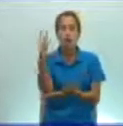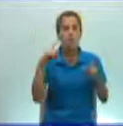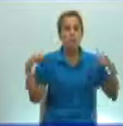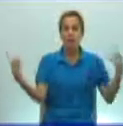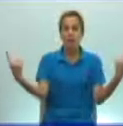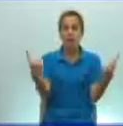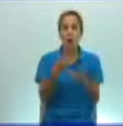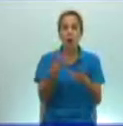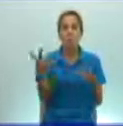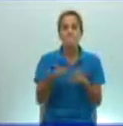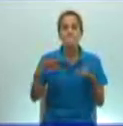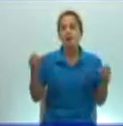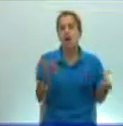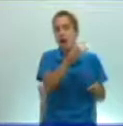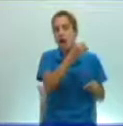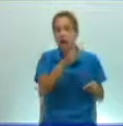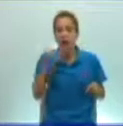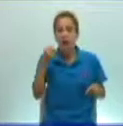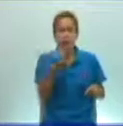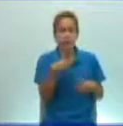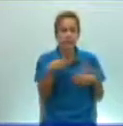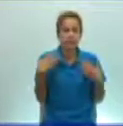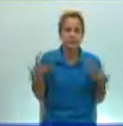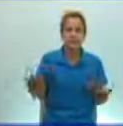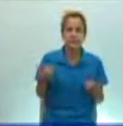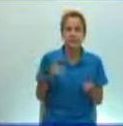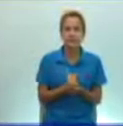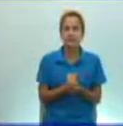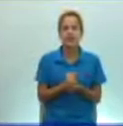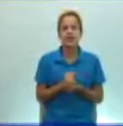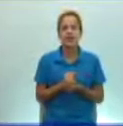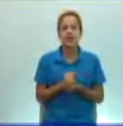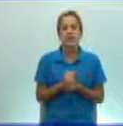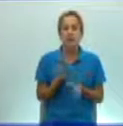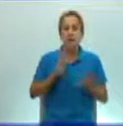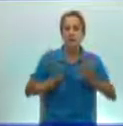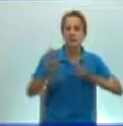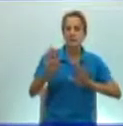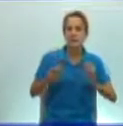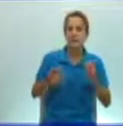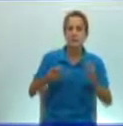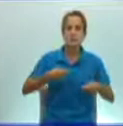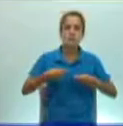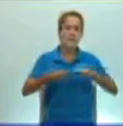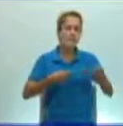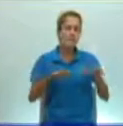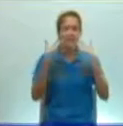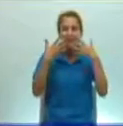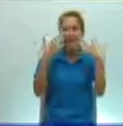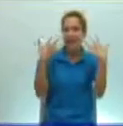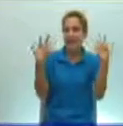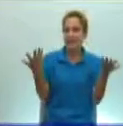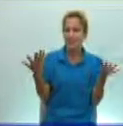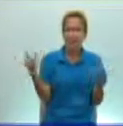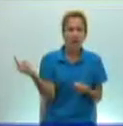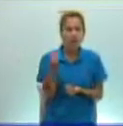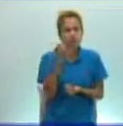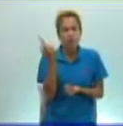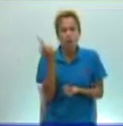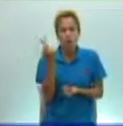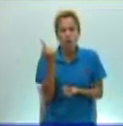para cantar canciones, para enfrentar peligros, para compartir alegrías, para que la soledad no le